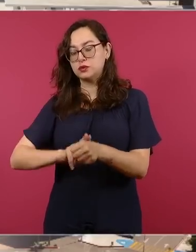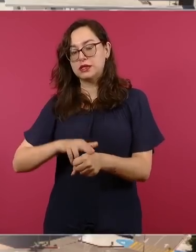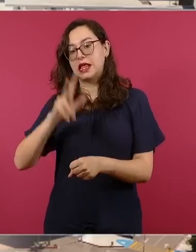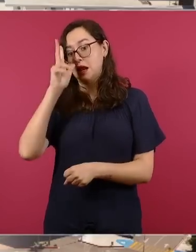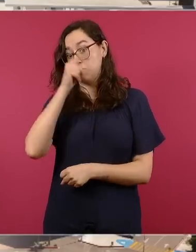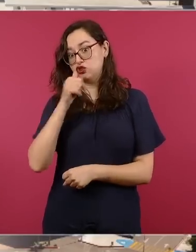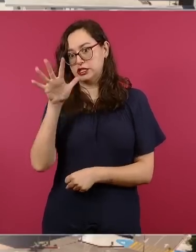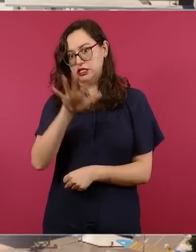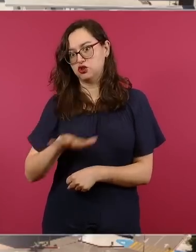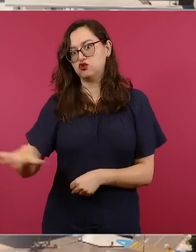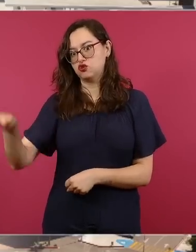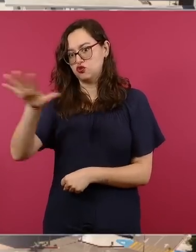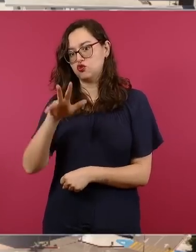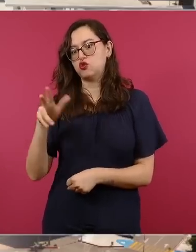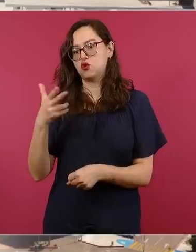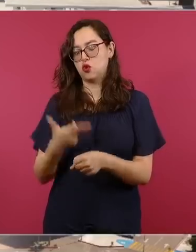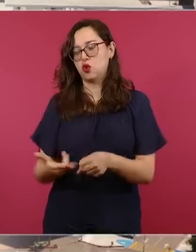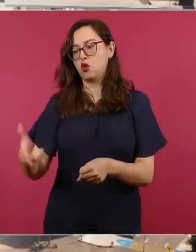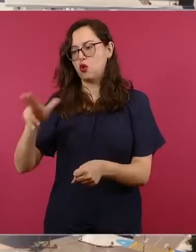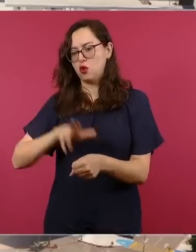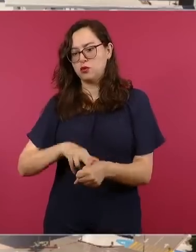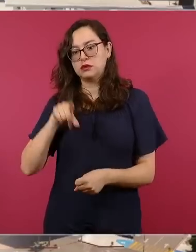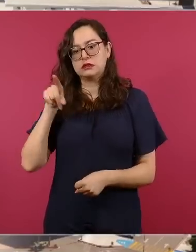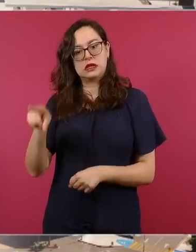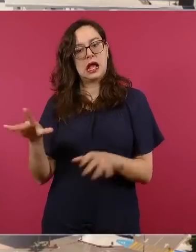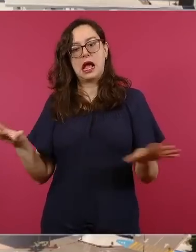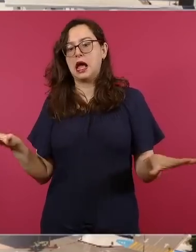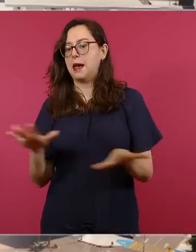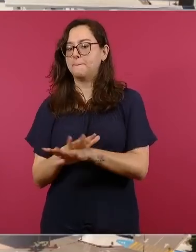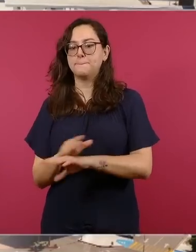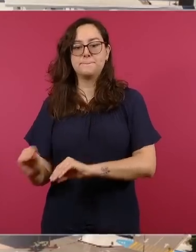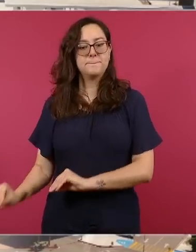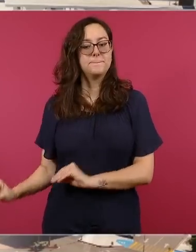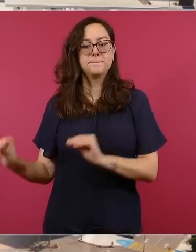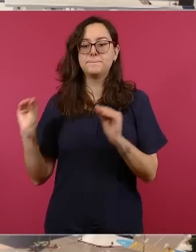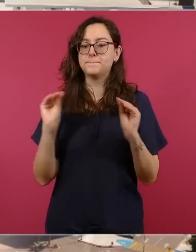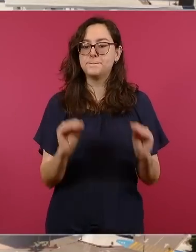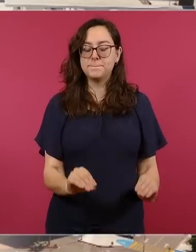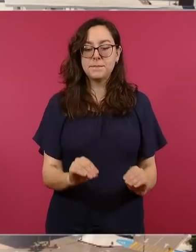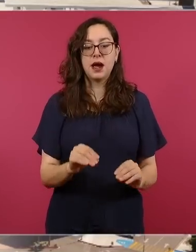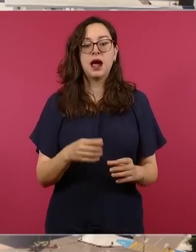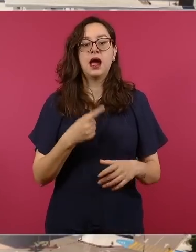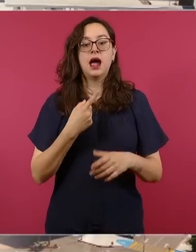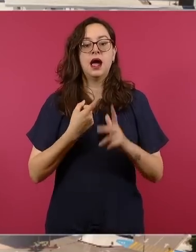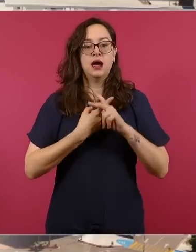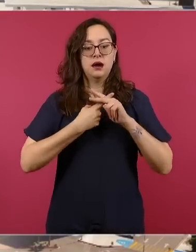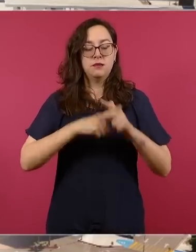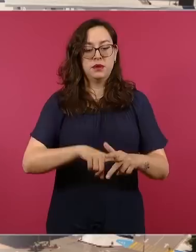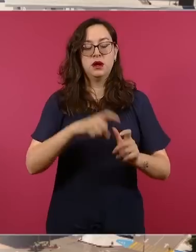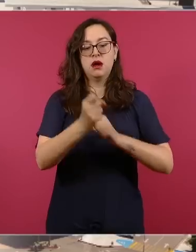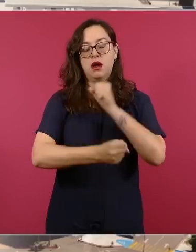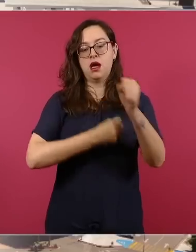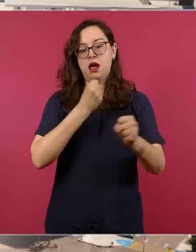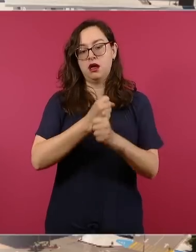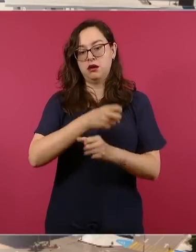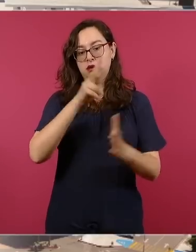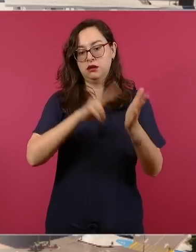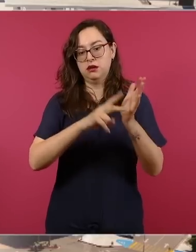Hermosillo. Este hospital también fue la sustitución, inició en operaciones en 2023. Fue una inversión